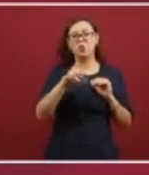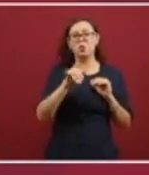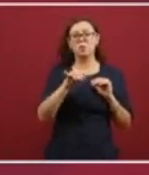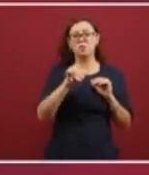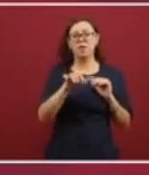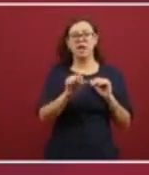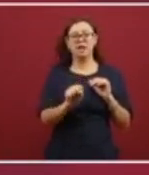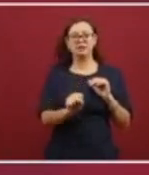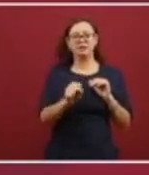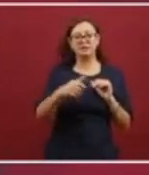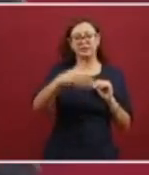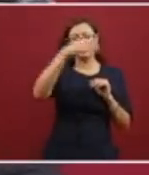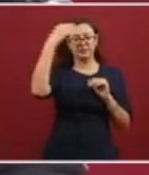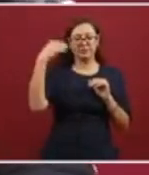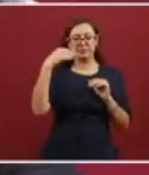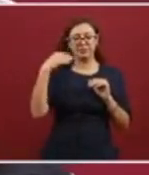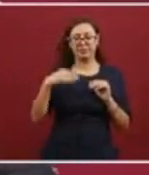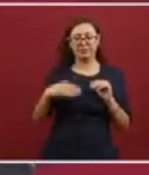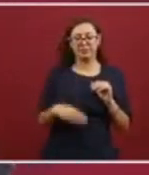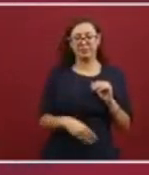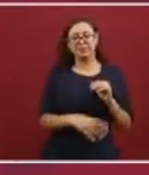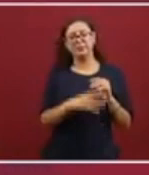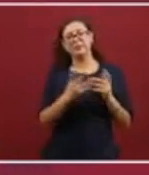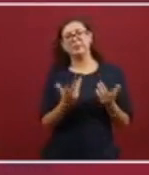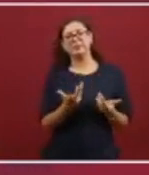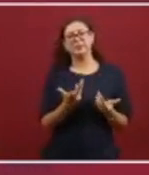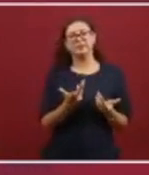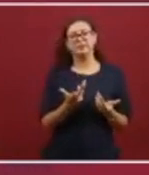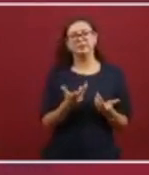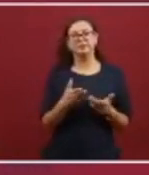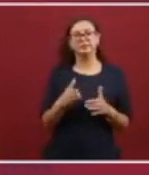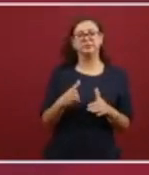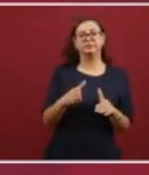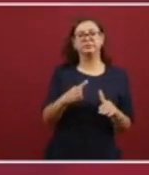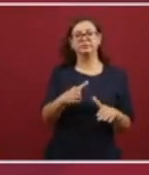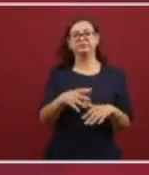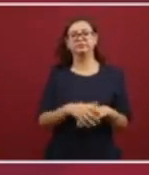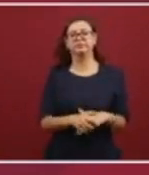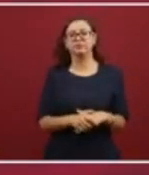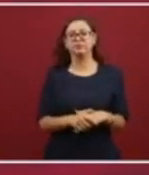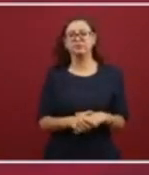Y yo entiendo que por eso pues están molestos.